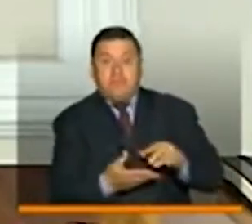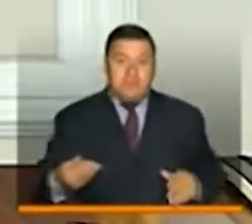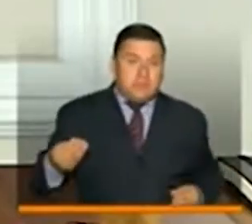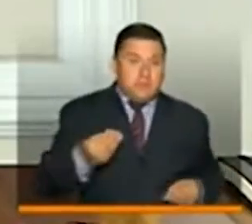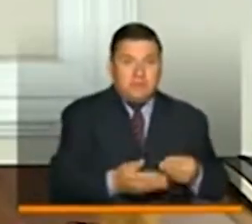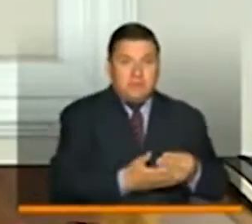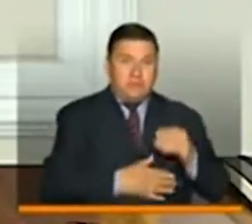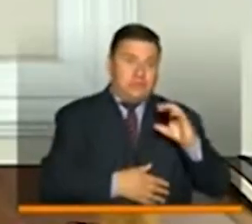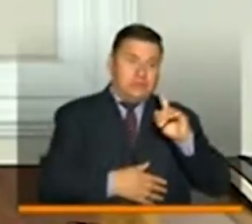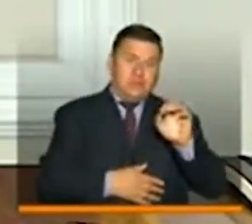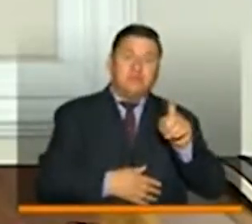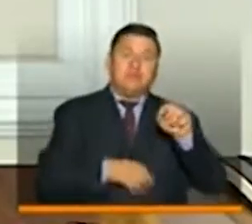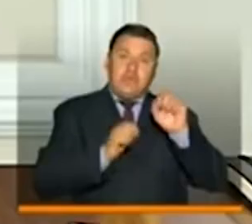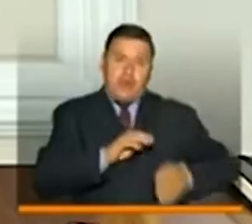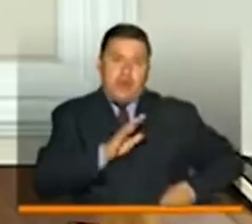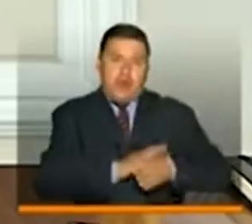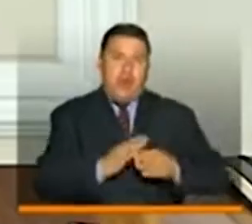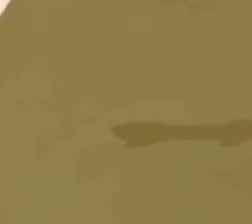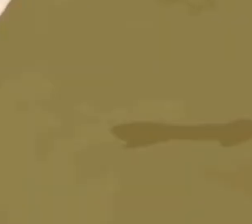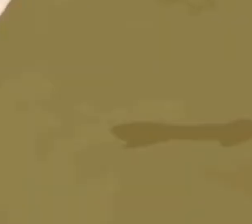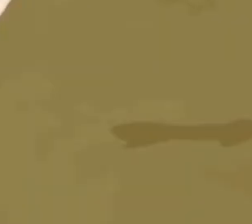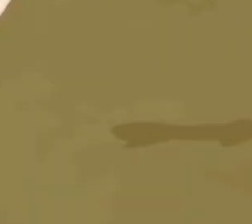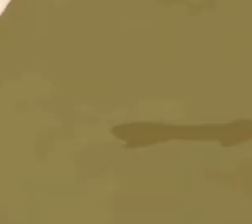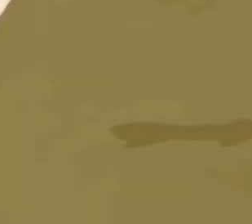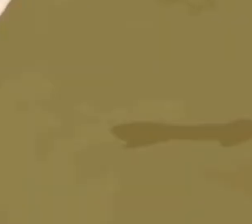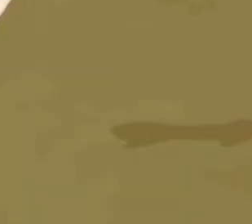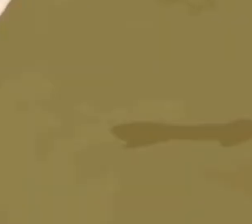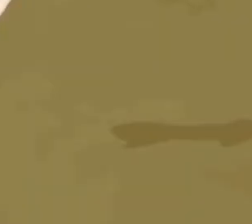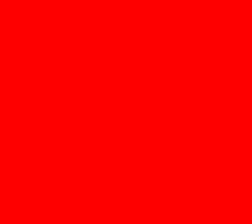beneficiamos viva mi democracia